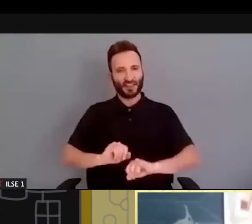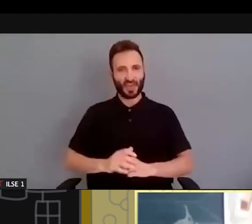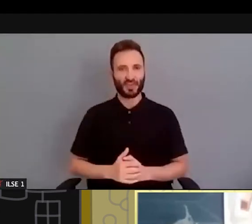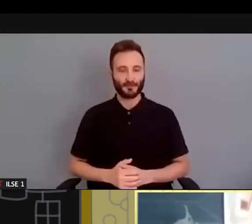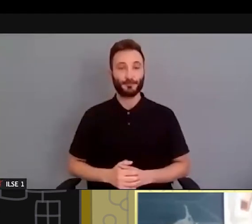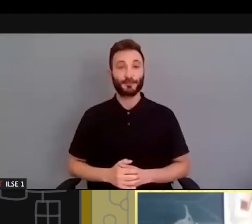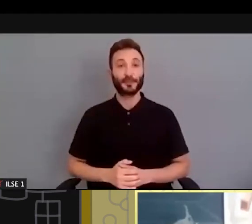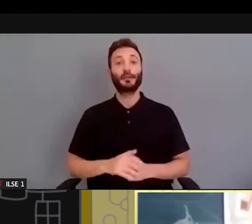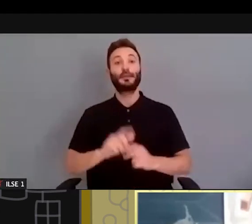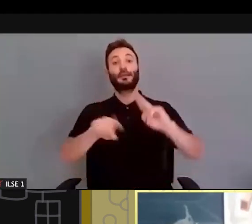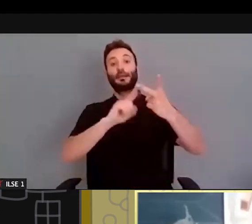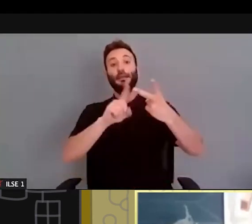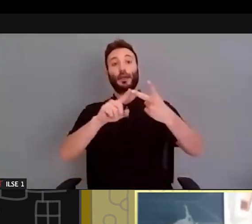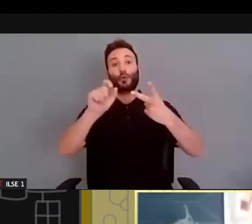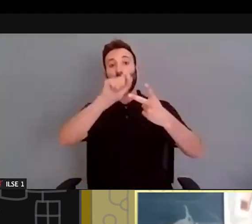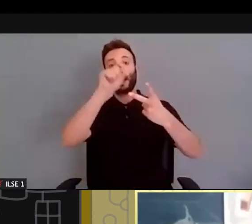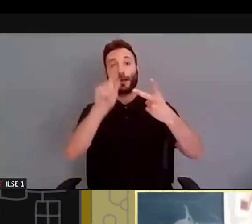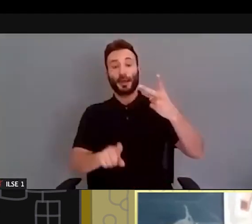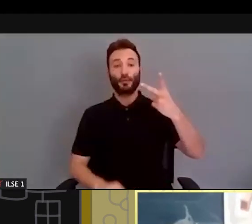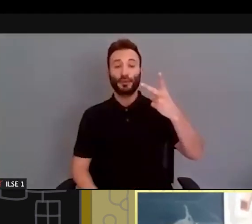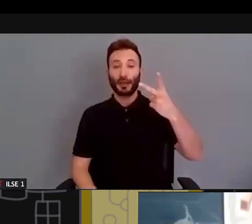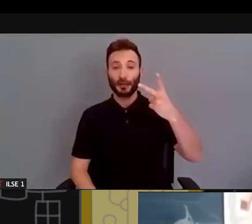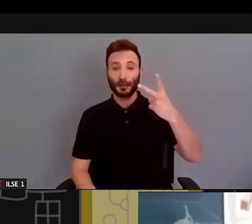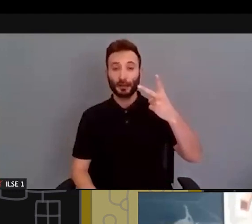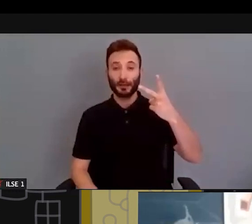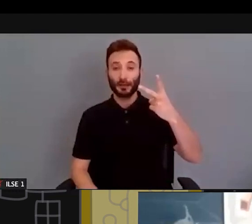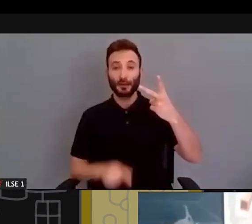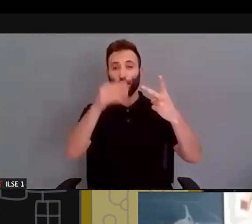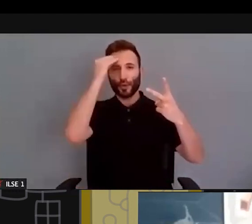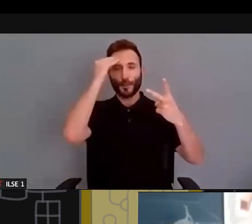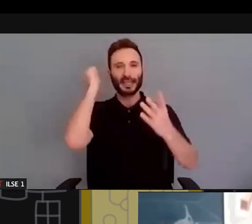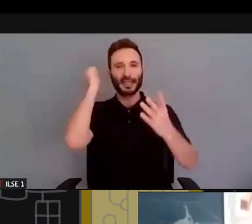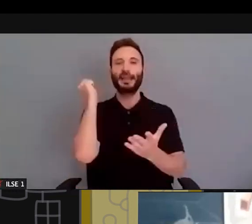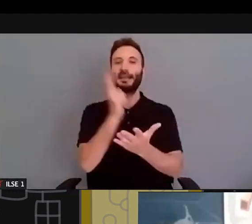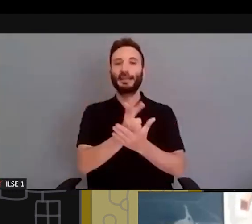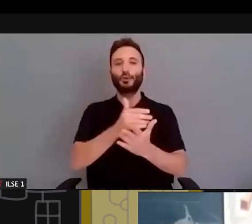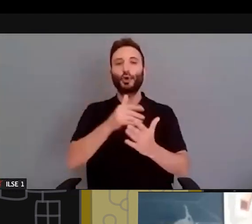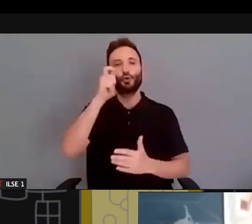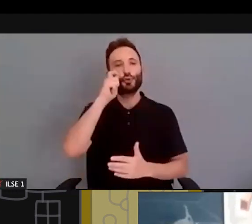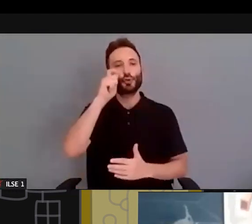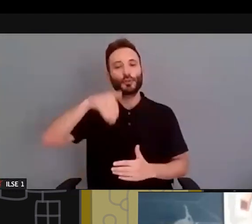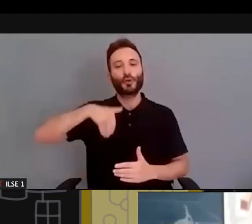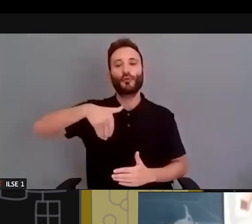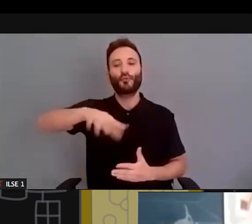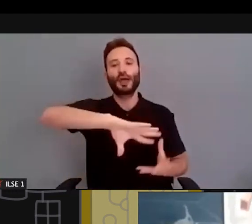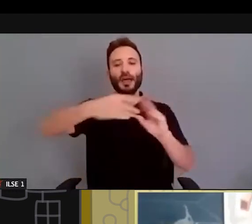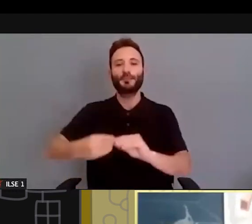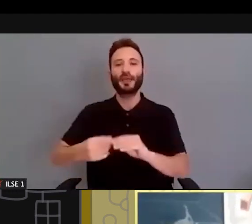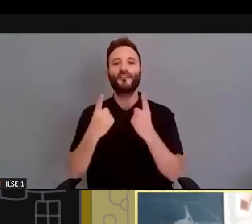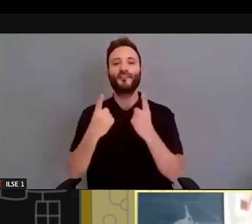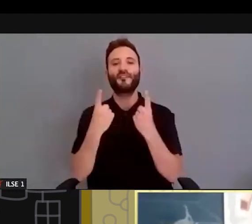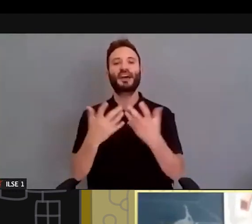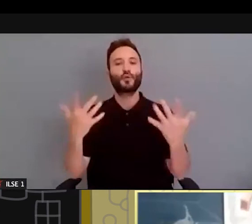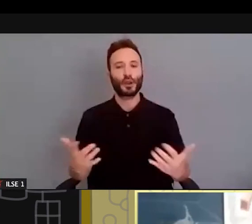era lo que queda pendiente. ¿Cuál crees que es el mayor reto que el turismo todavía le falta por abarcar? Yo diría